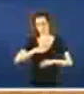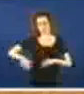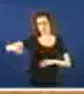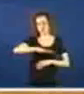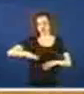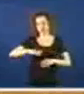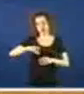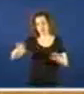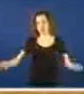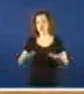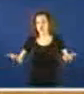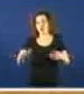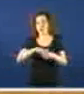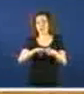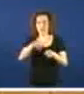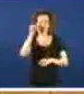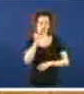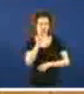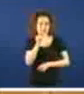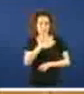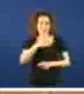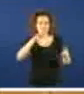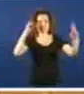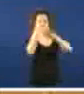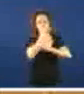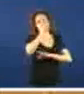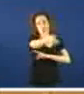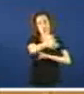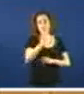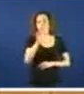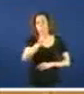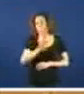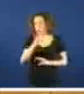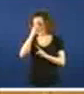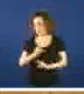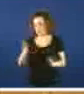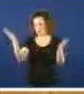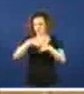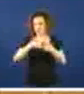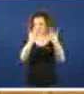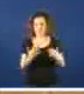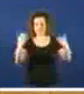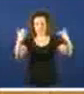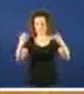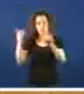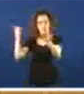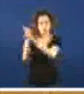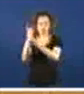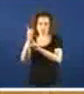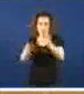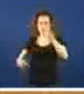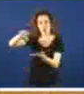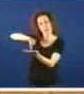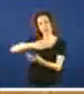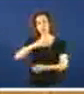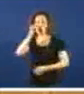electoral, que é a da provincia de Ourense, xa que nos parece unha falta de respeto do Parlamento á cidadanía ourensá